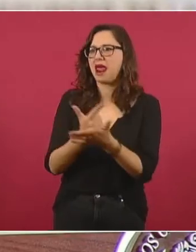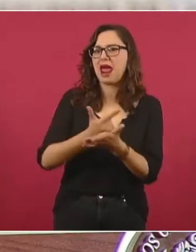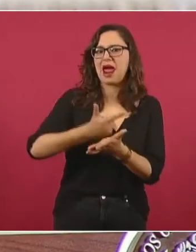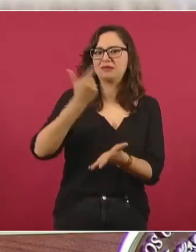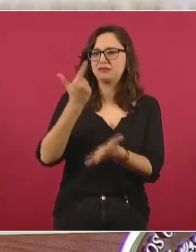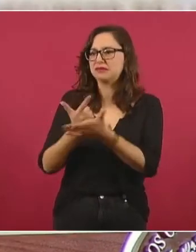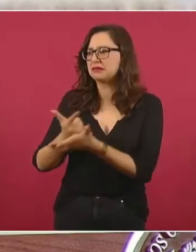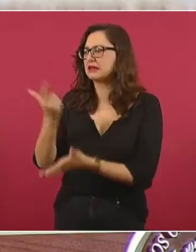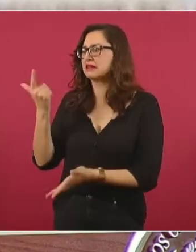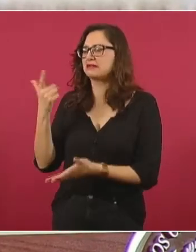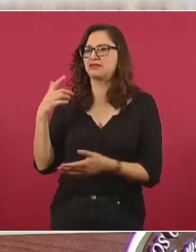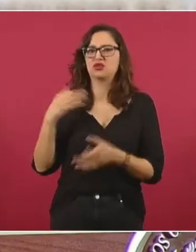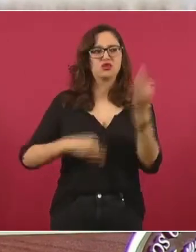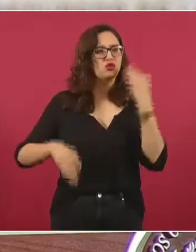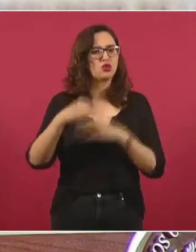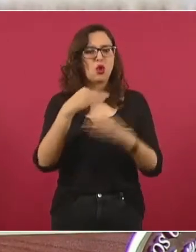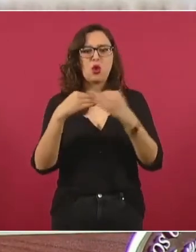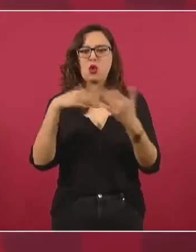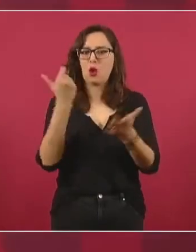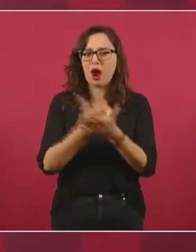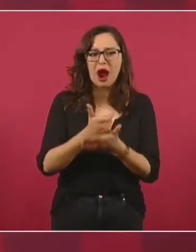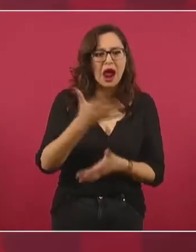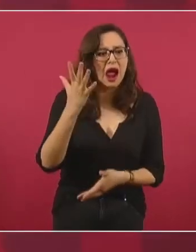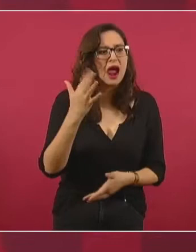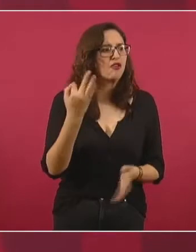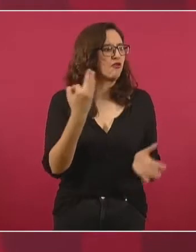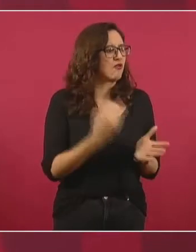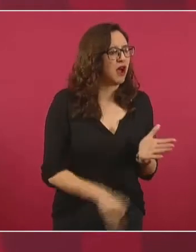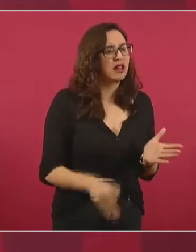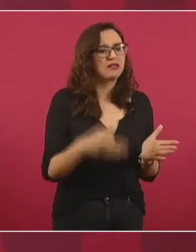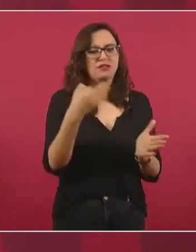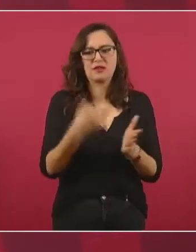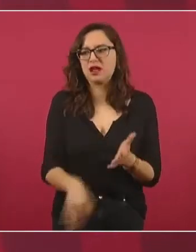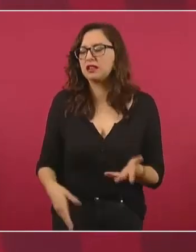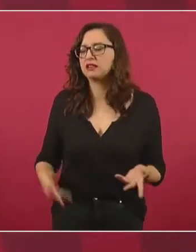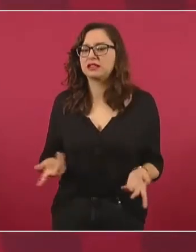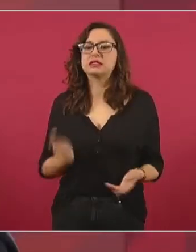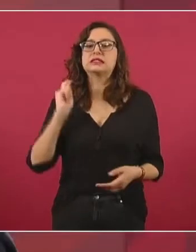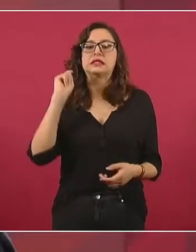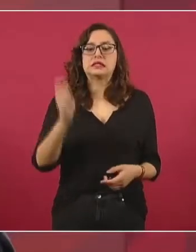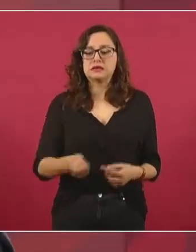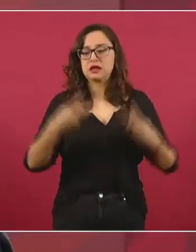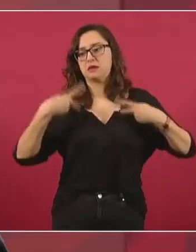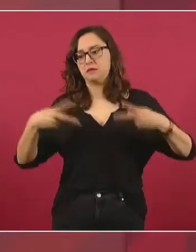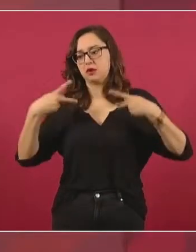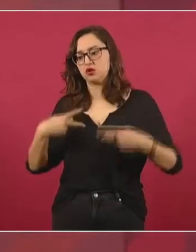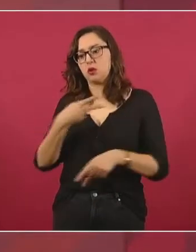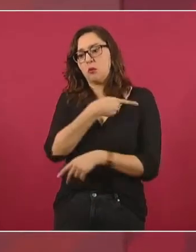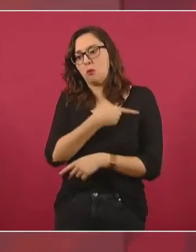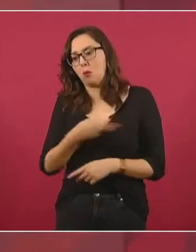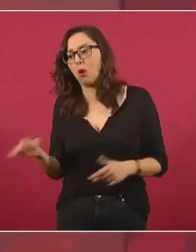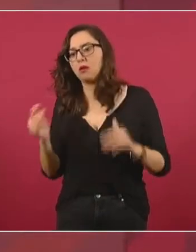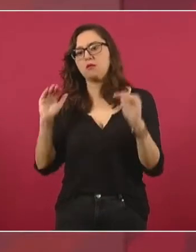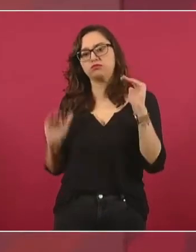hay carestía, va a haber más pobreza, más